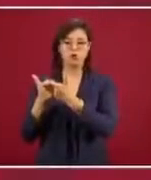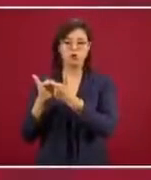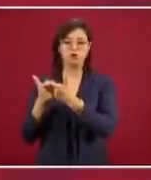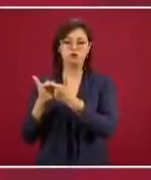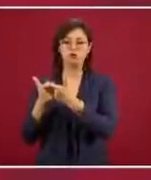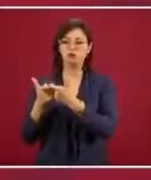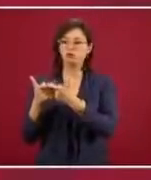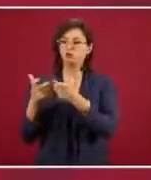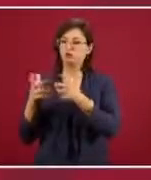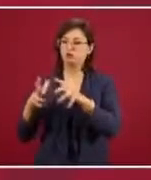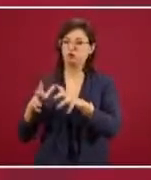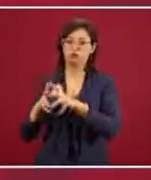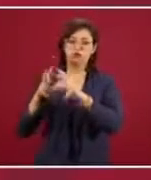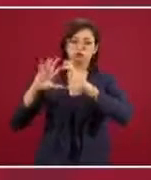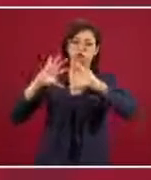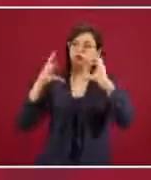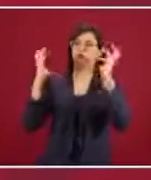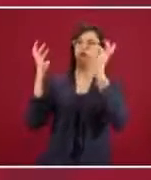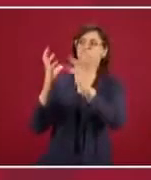más grande